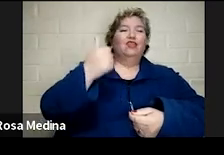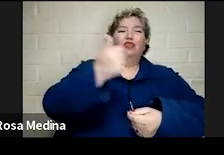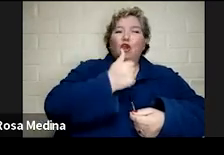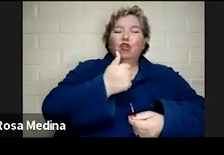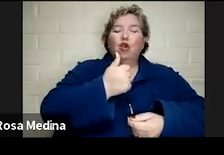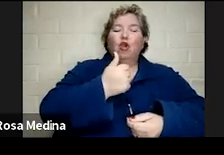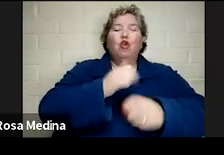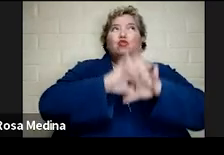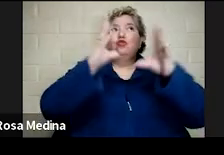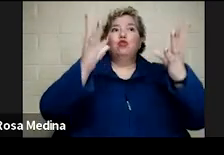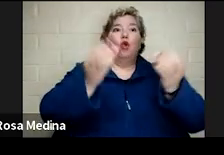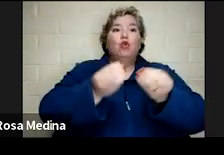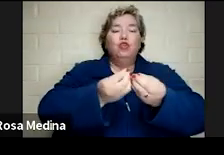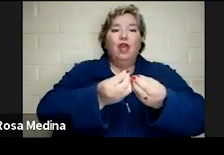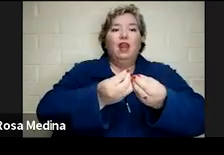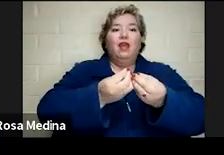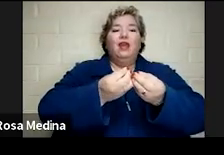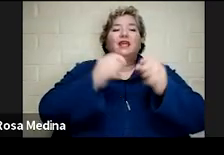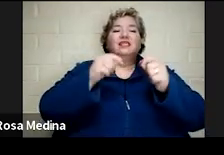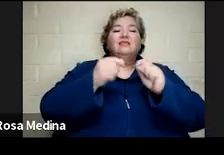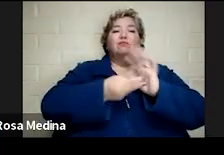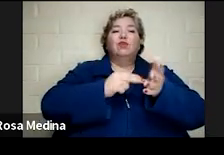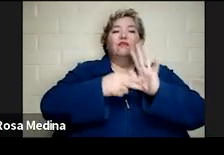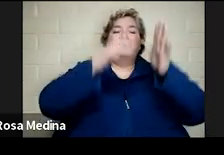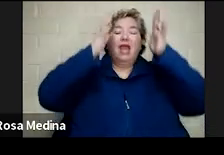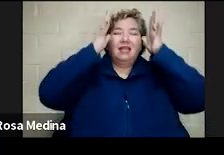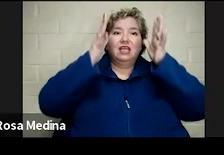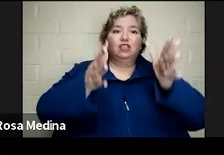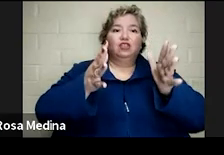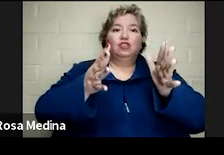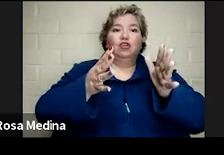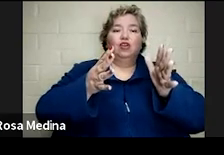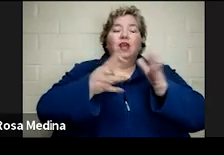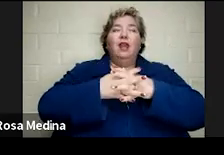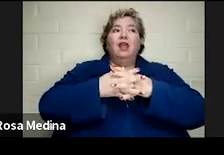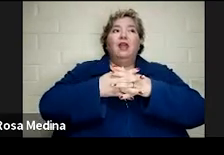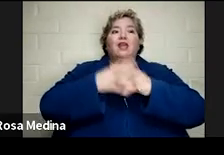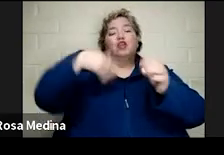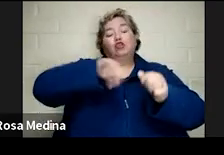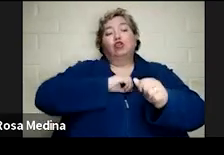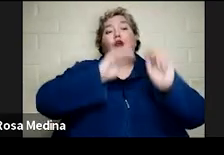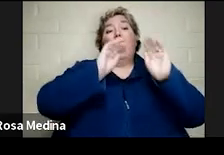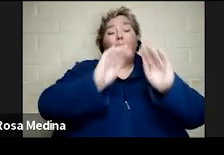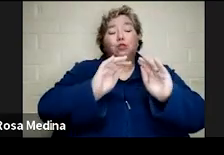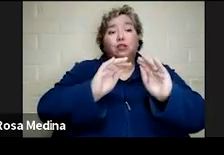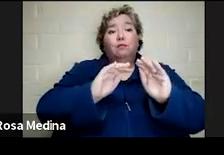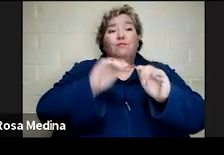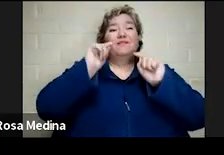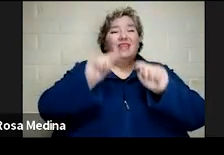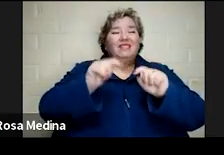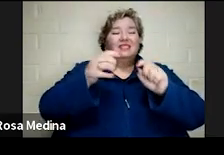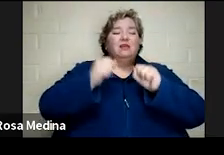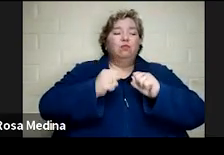totalidad, podemos ver que tal vez el problema era atencional y podemos apoyarlo en esa área y así estimularlo de la mejor